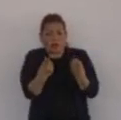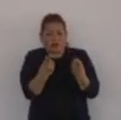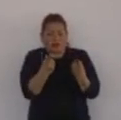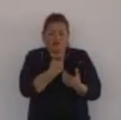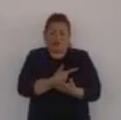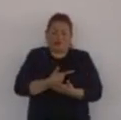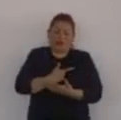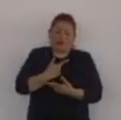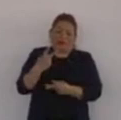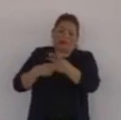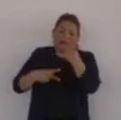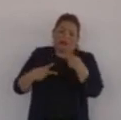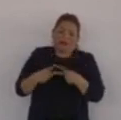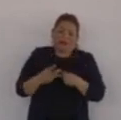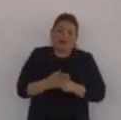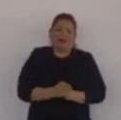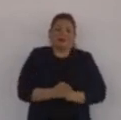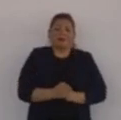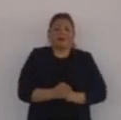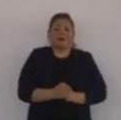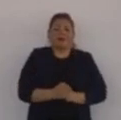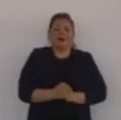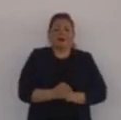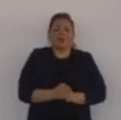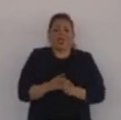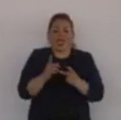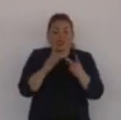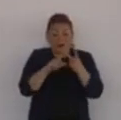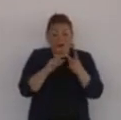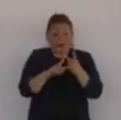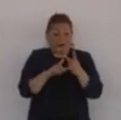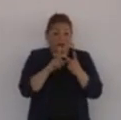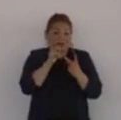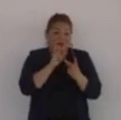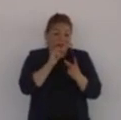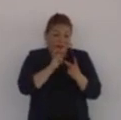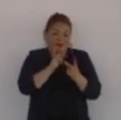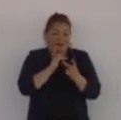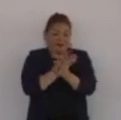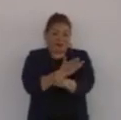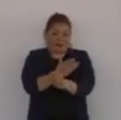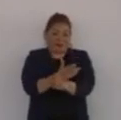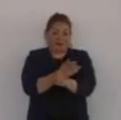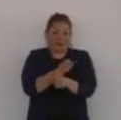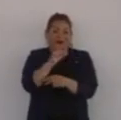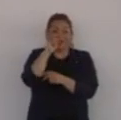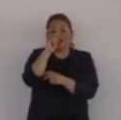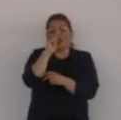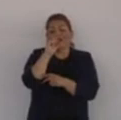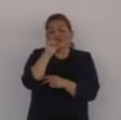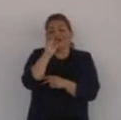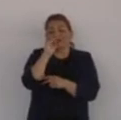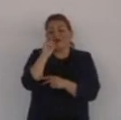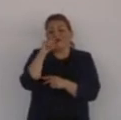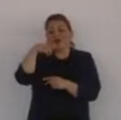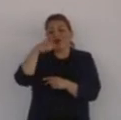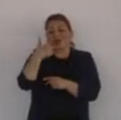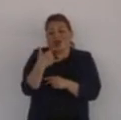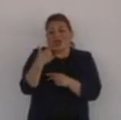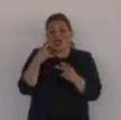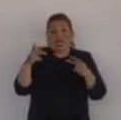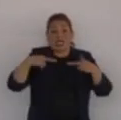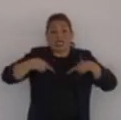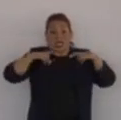gusto que esté aquí con nosotros. La otra compañera que me da mucho gusto presentar es Stephanie Correa, porque ella es